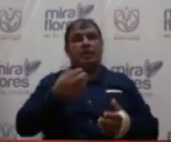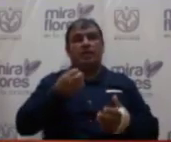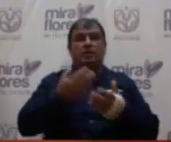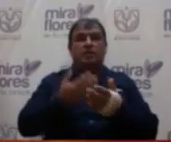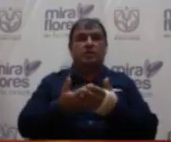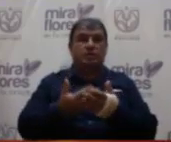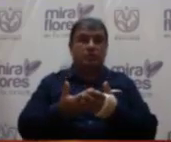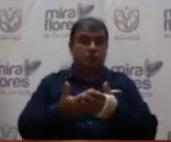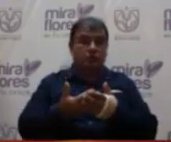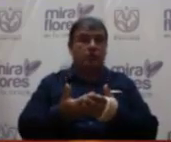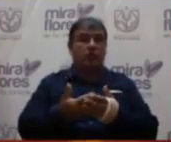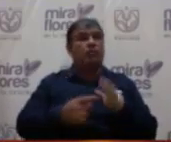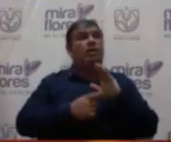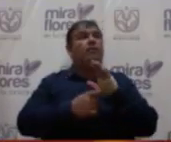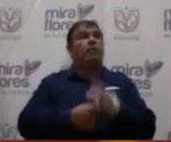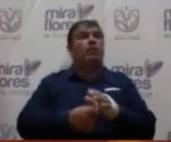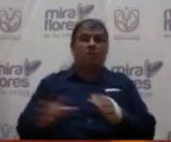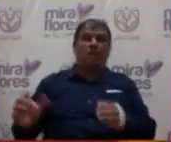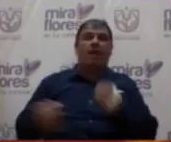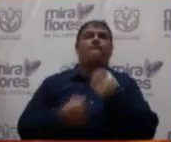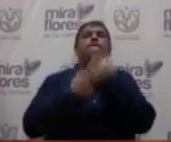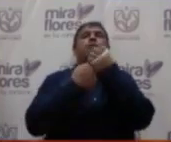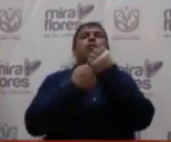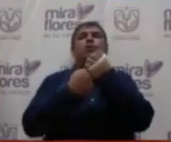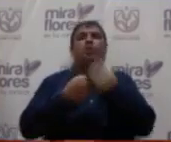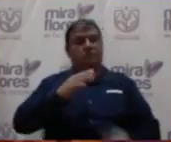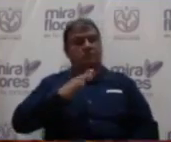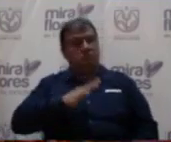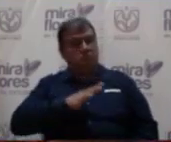es una muestra de solidaridad y